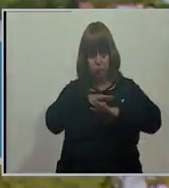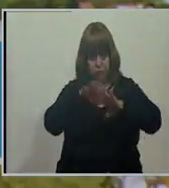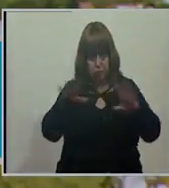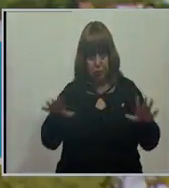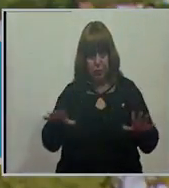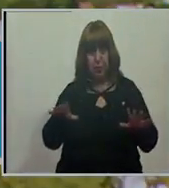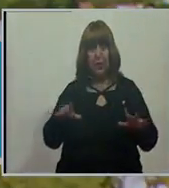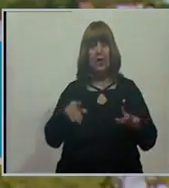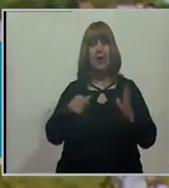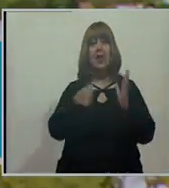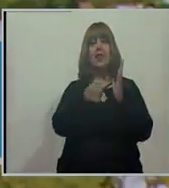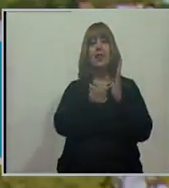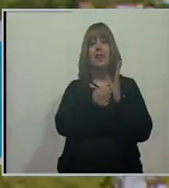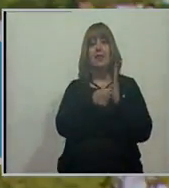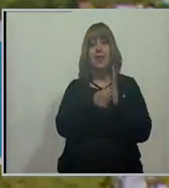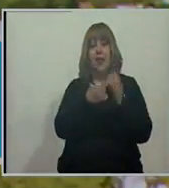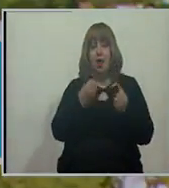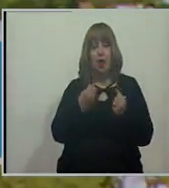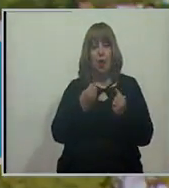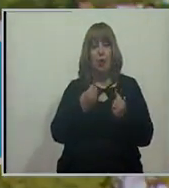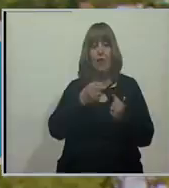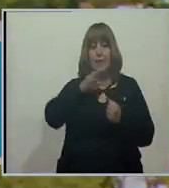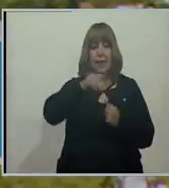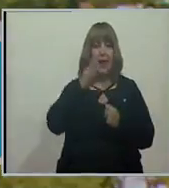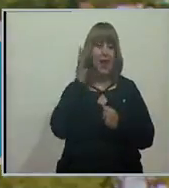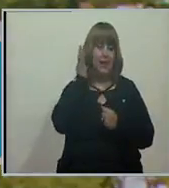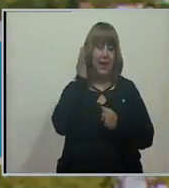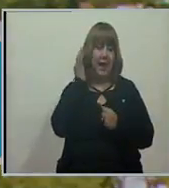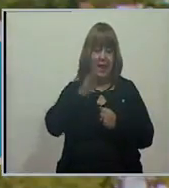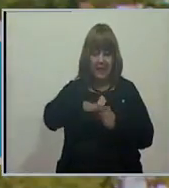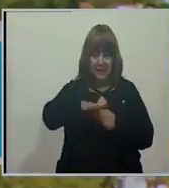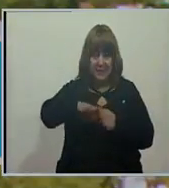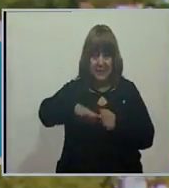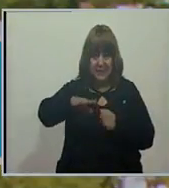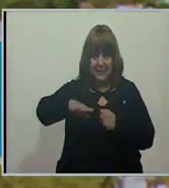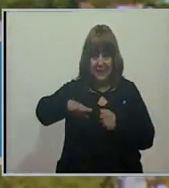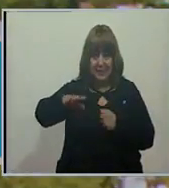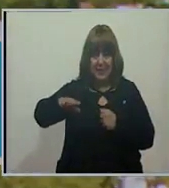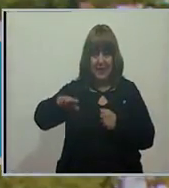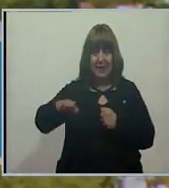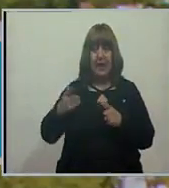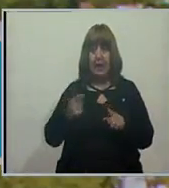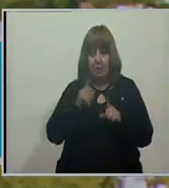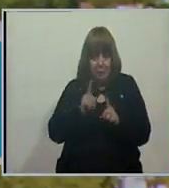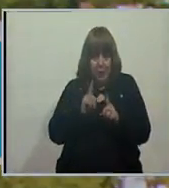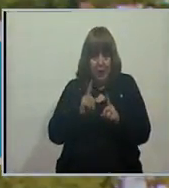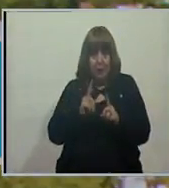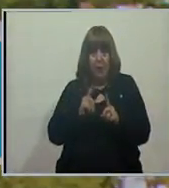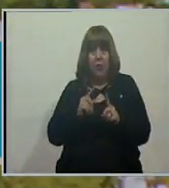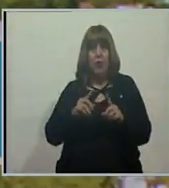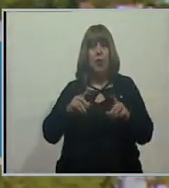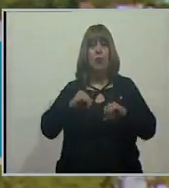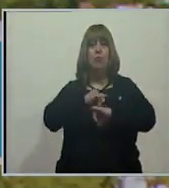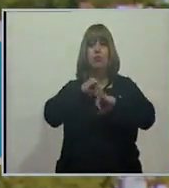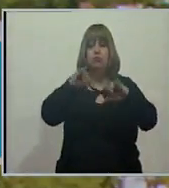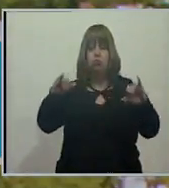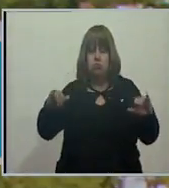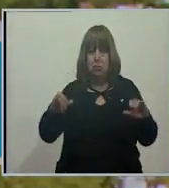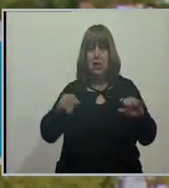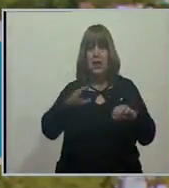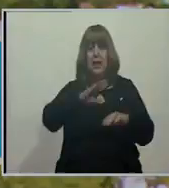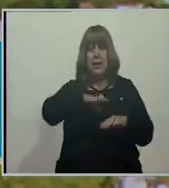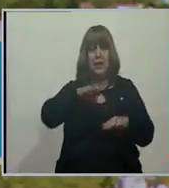las niñas. Y cómo el hecho de los estereotipos que se perpetúan en los medios de comunicación y en la publicidad terminan generando